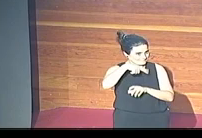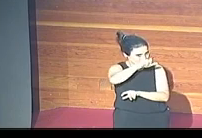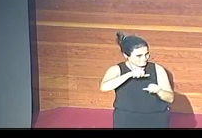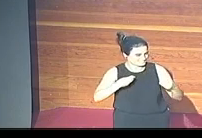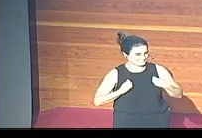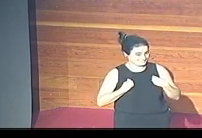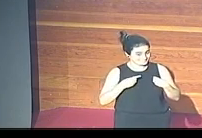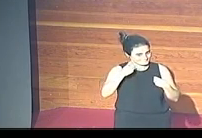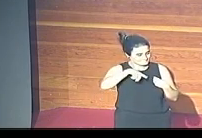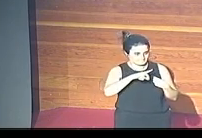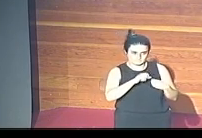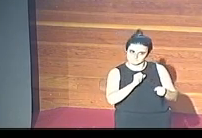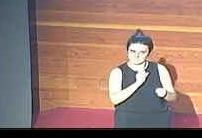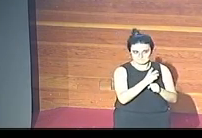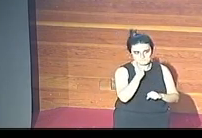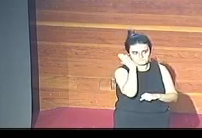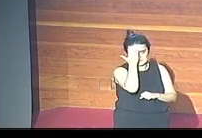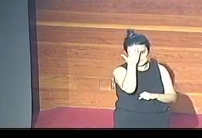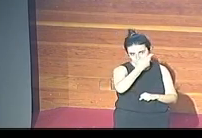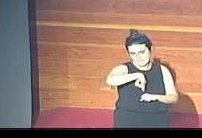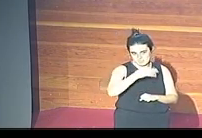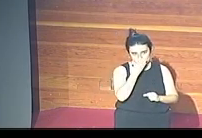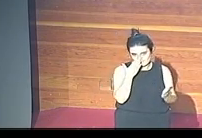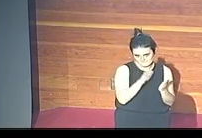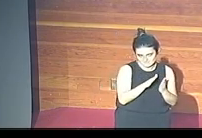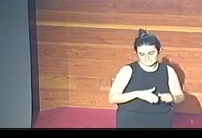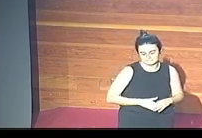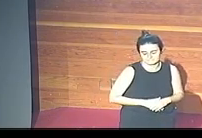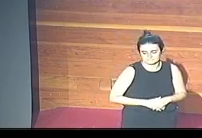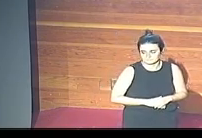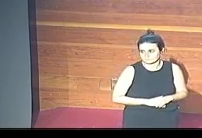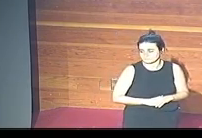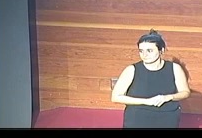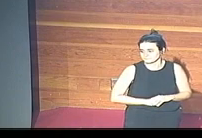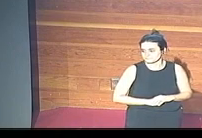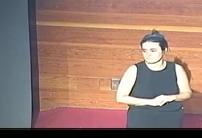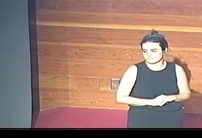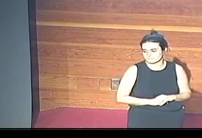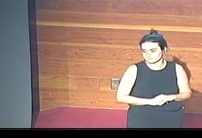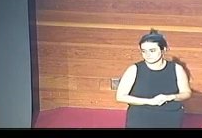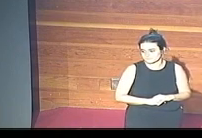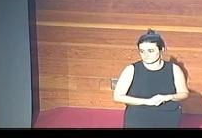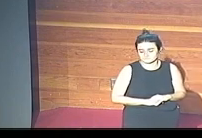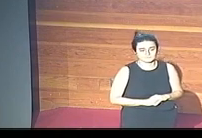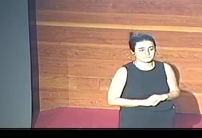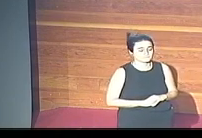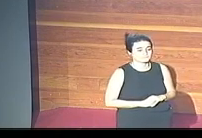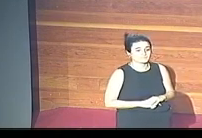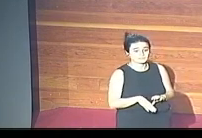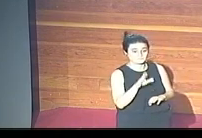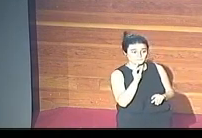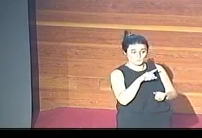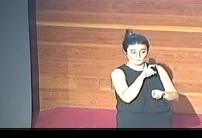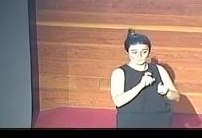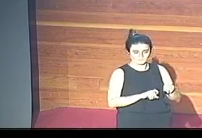principal desafío al que al que nos tenemos que enfrentar y también les preguntaban sobre los